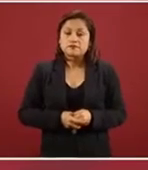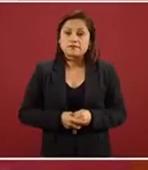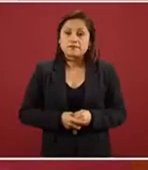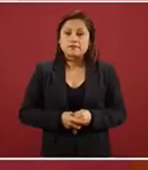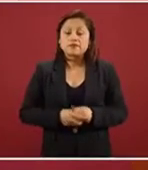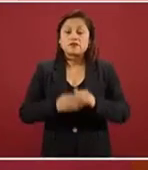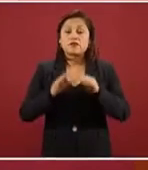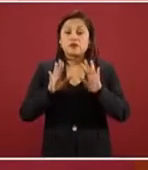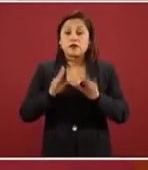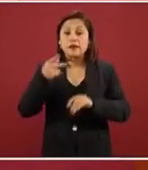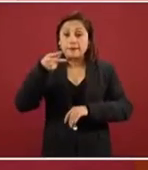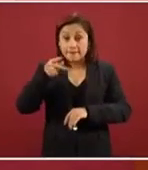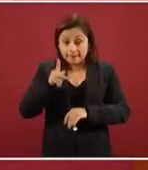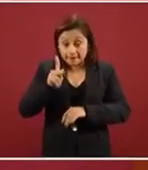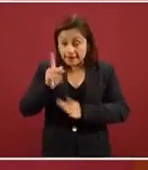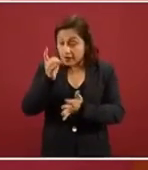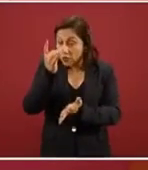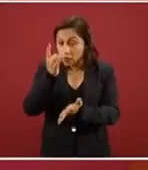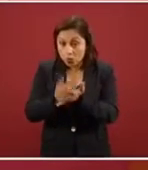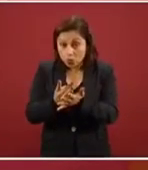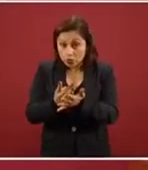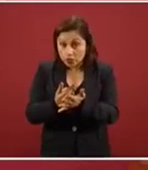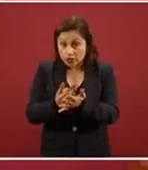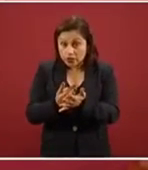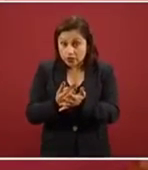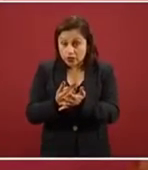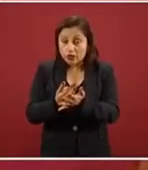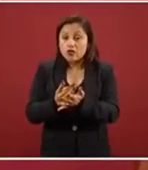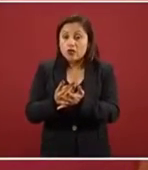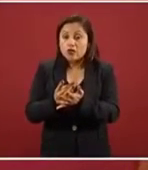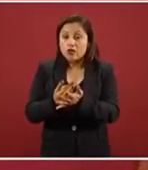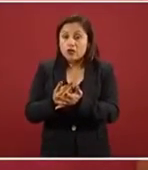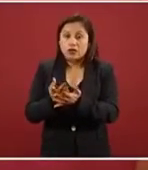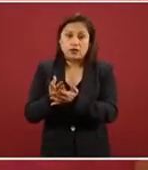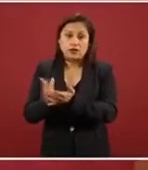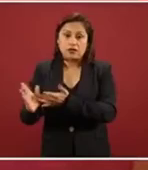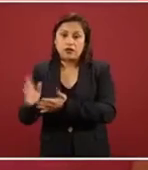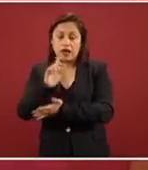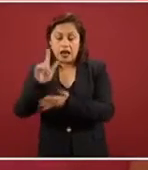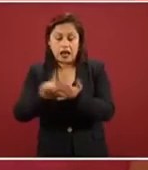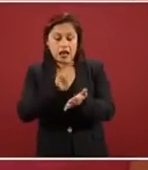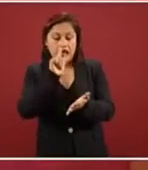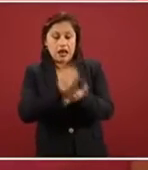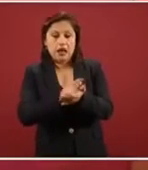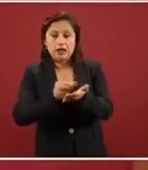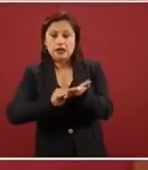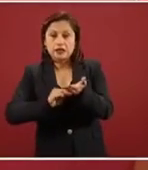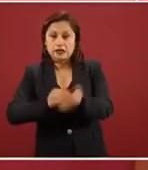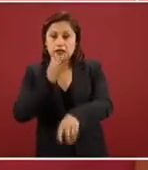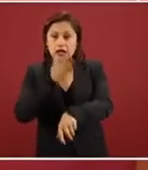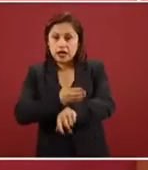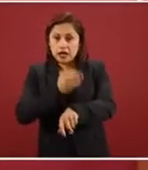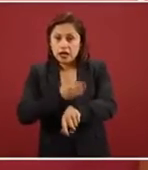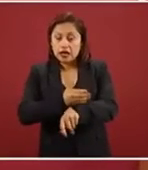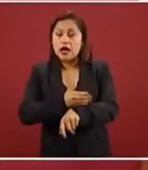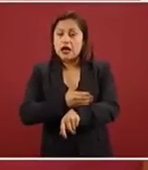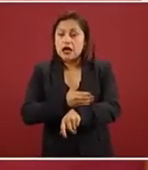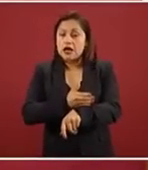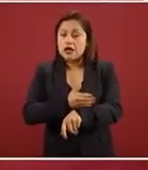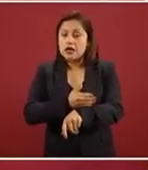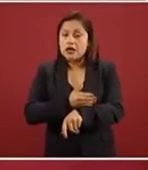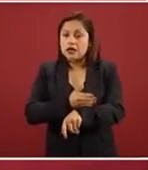no abarca la ley de amnistía, se está atendiendo